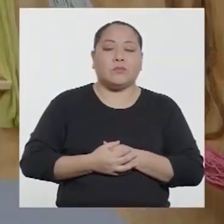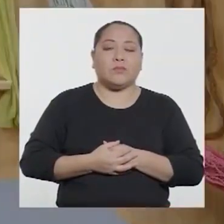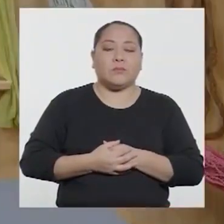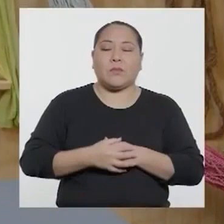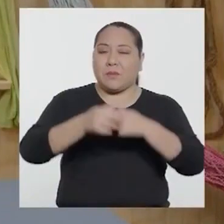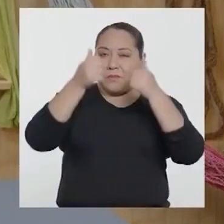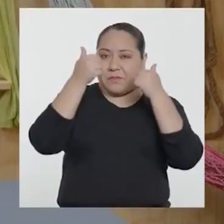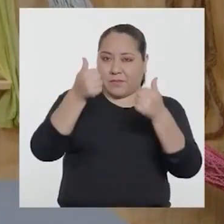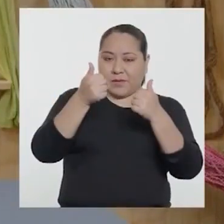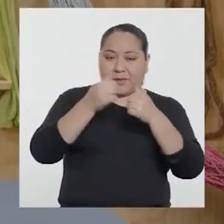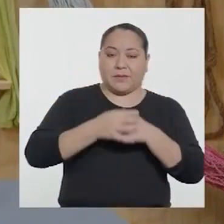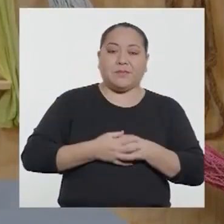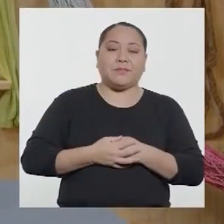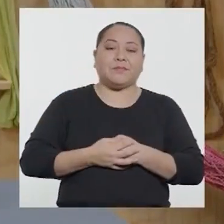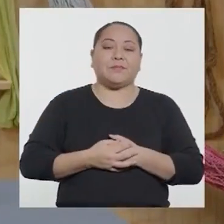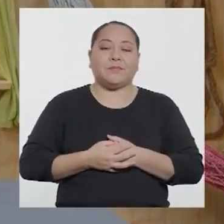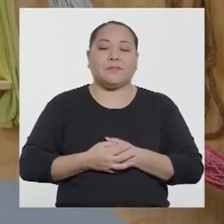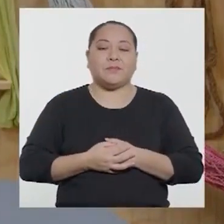Muy bien.